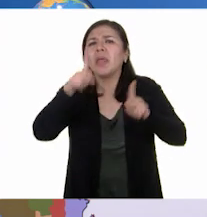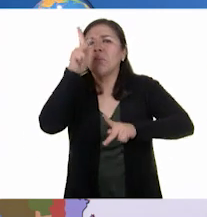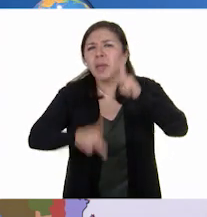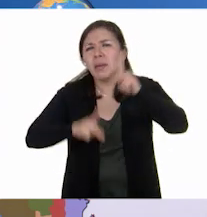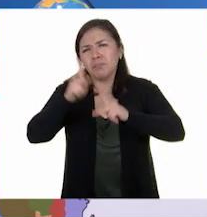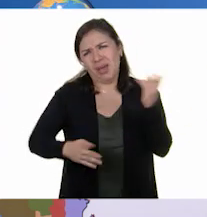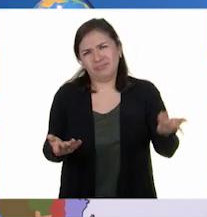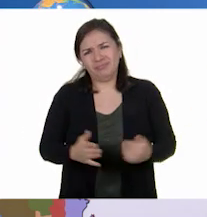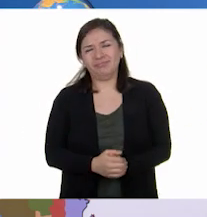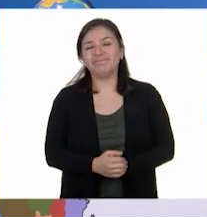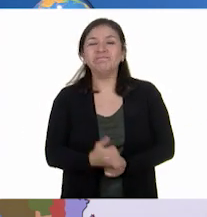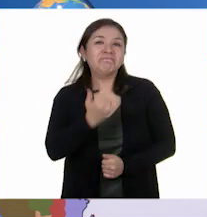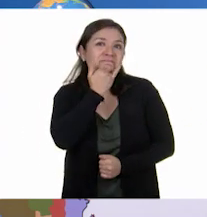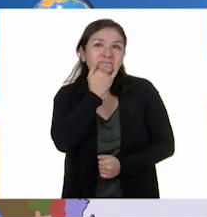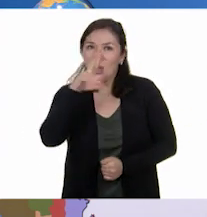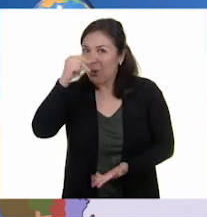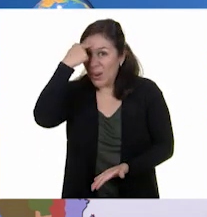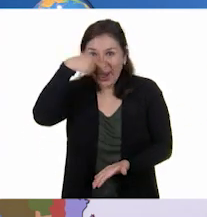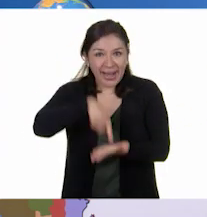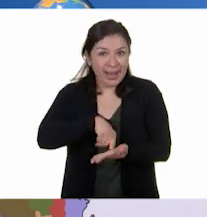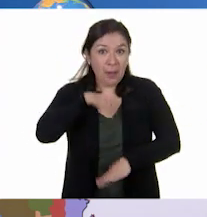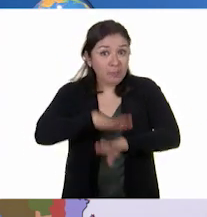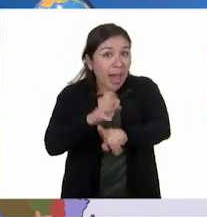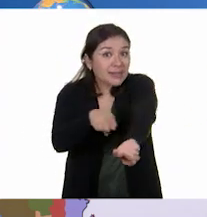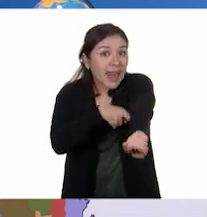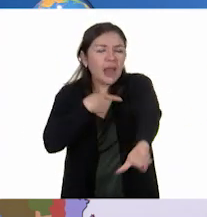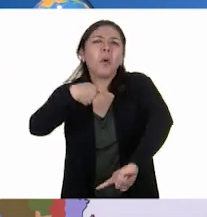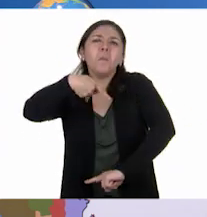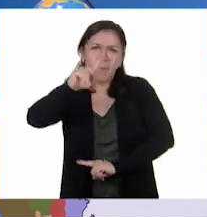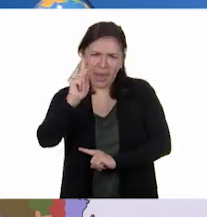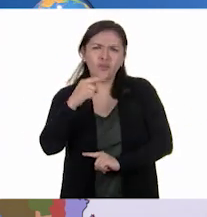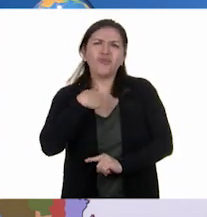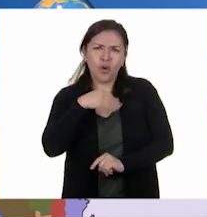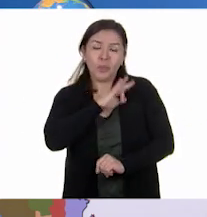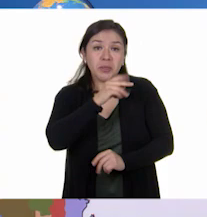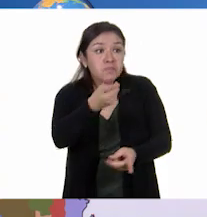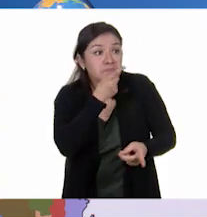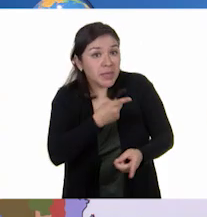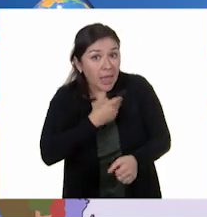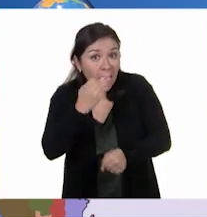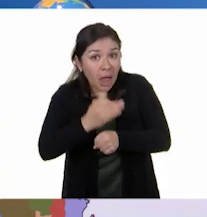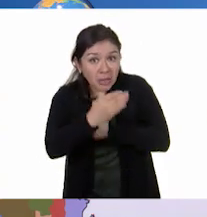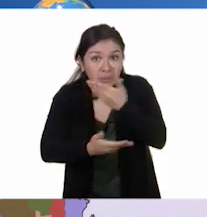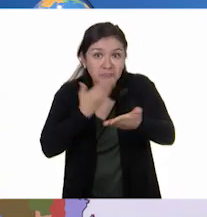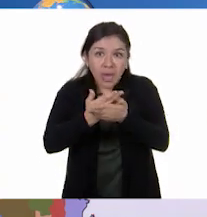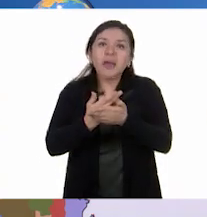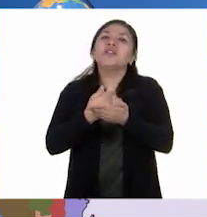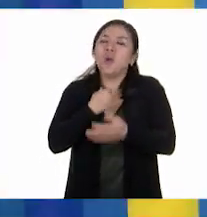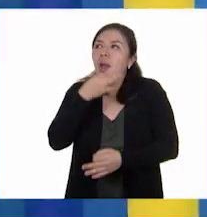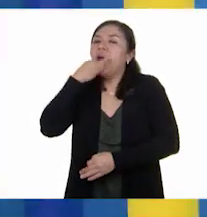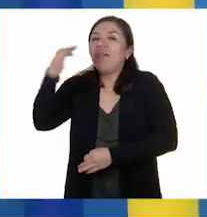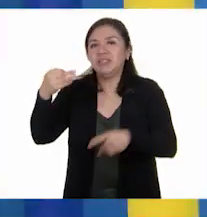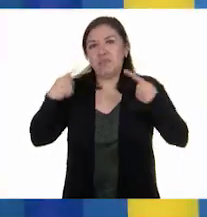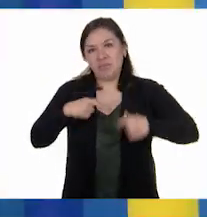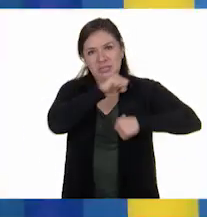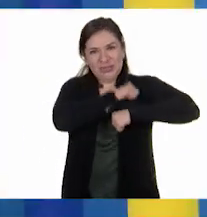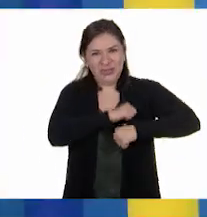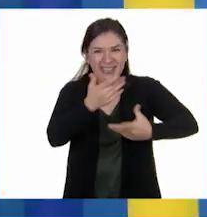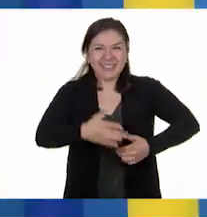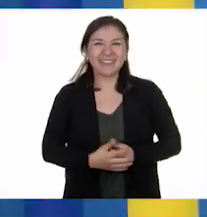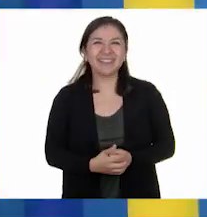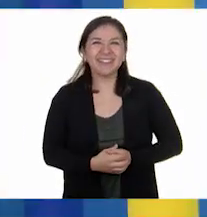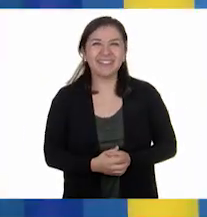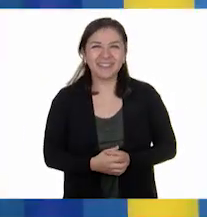María. Pues mira, no lo creo factible, pero me encargaré de remitir tu solicitud a la persona adecuada, María. Muchas gracias, capitana